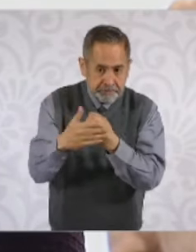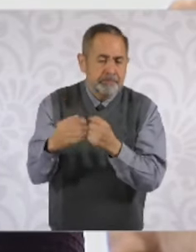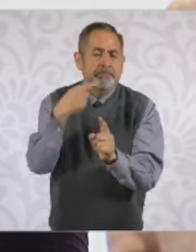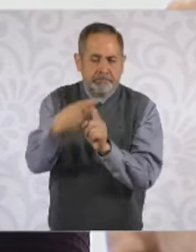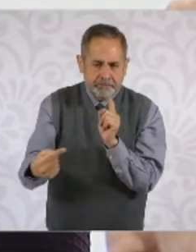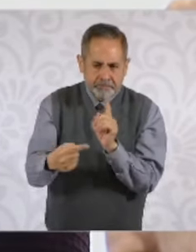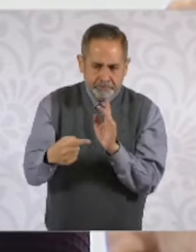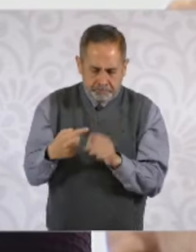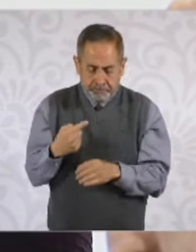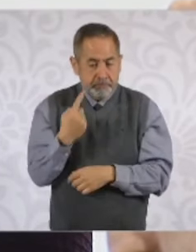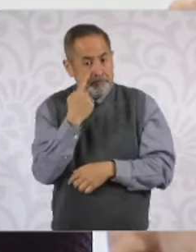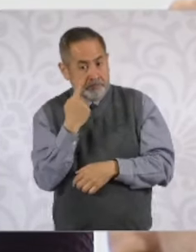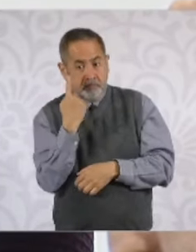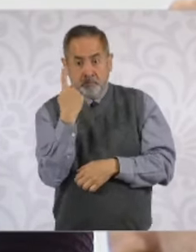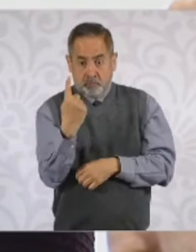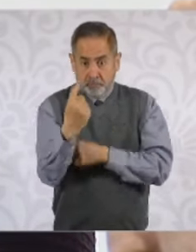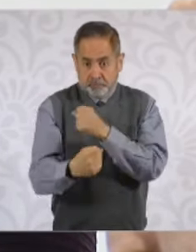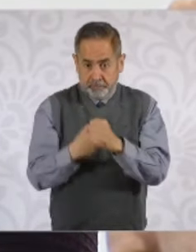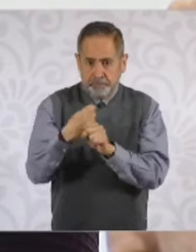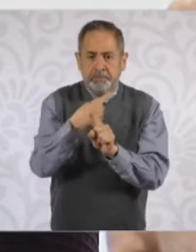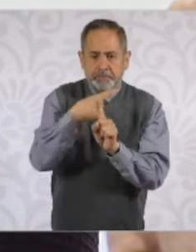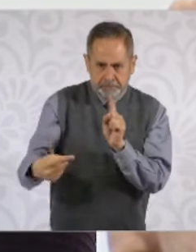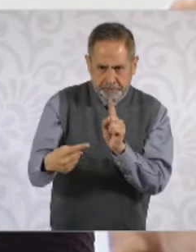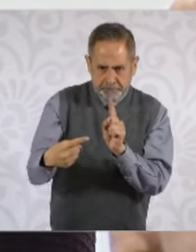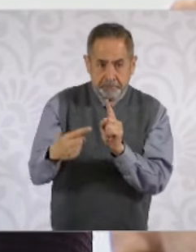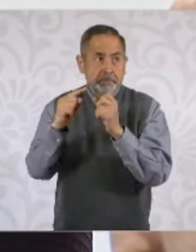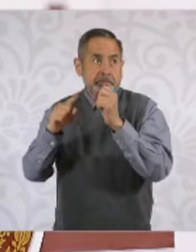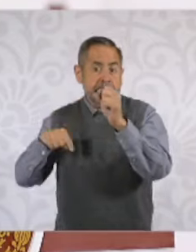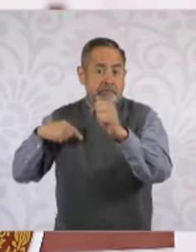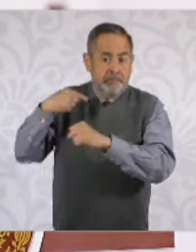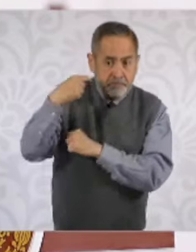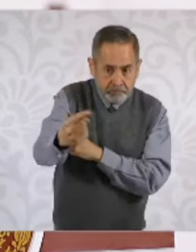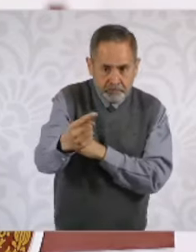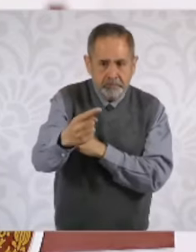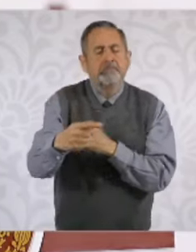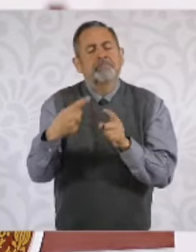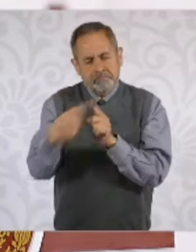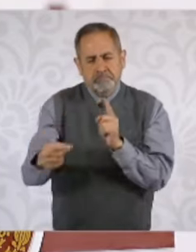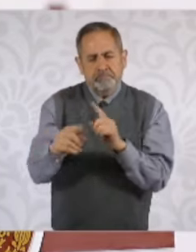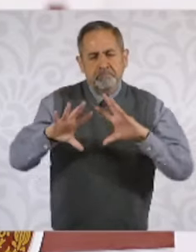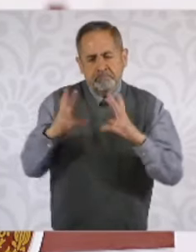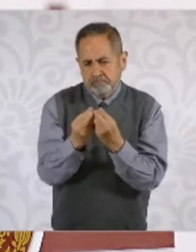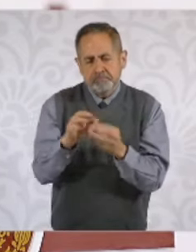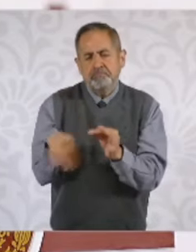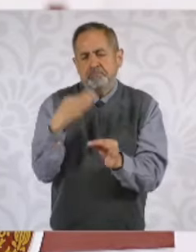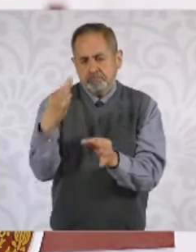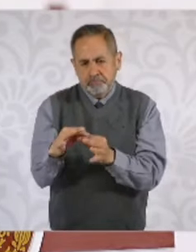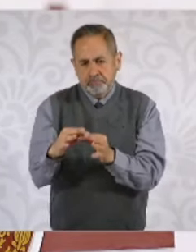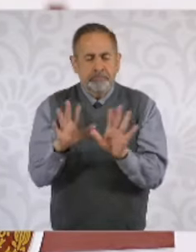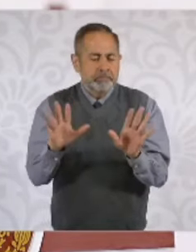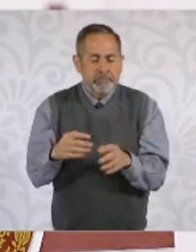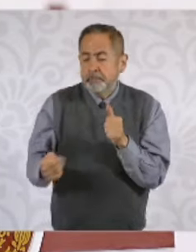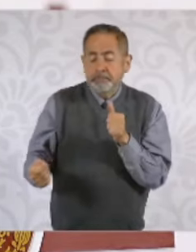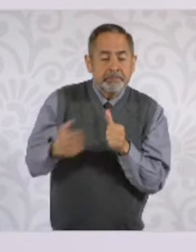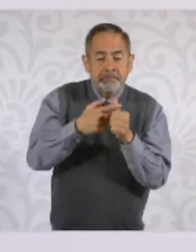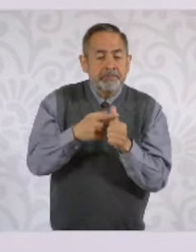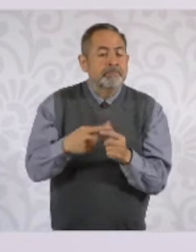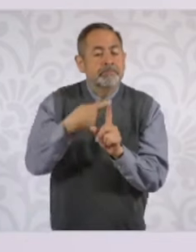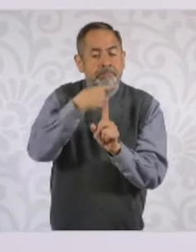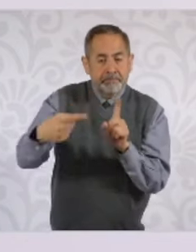insaculación pública, tomando como base la renovación de la mitad de los cargos que correspondan a